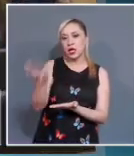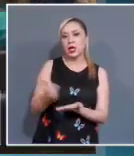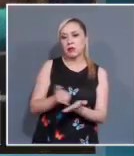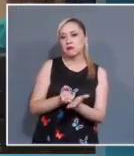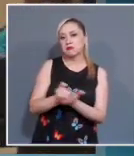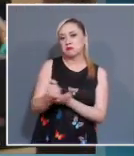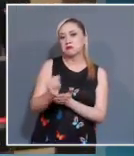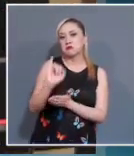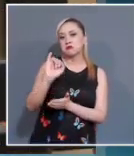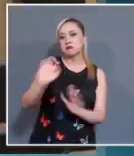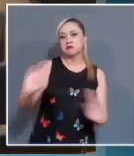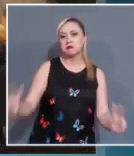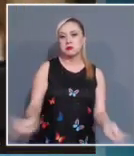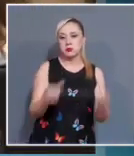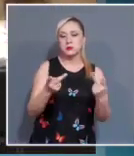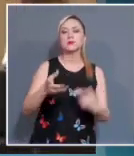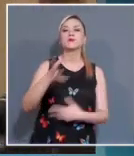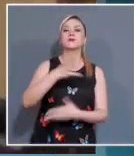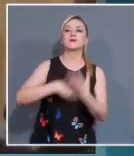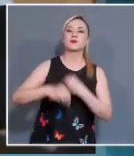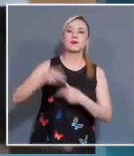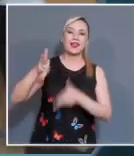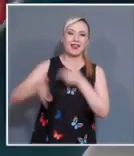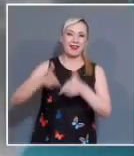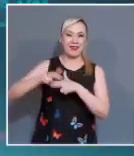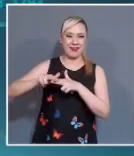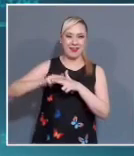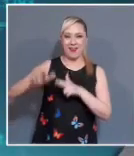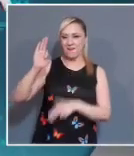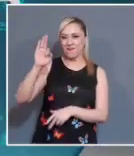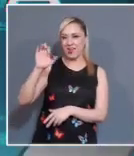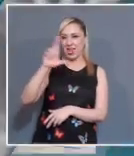Ferrosur no tuvo nada que ver con la decisión final de Citi.